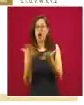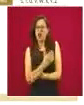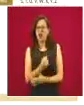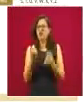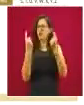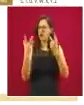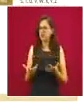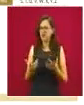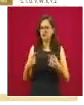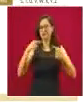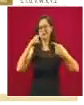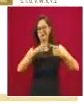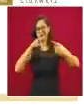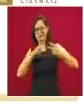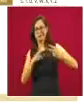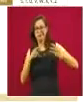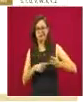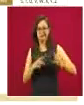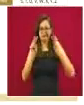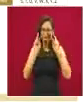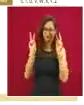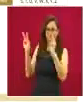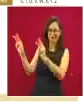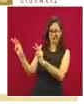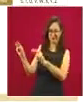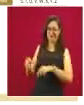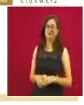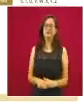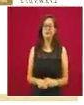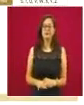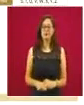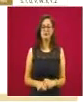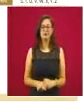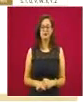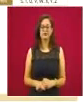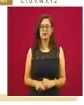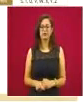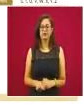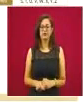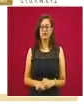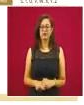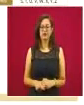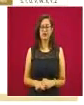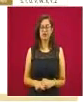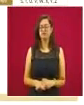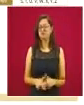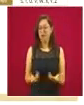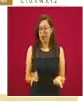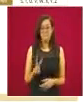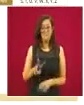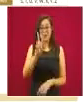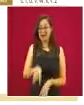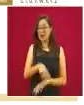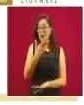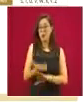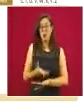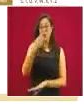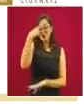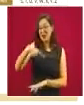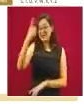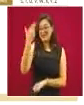ido bien en este sentido, por eso lo queremos reiterar, porque ha sido muy sencillo la manera en la cual la gente ha podido llevar a